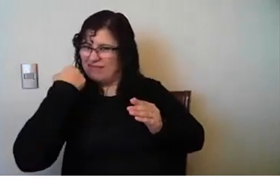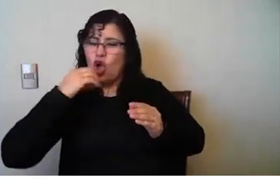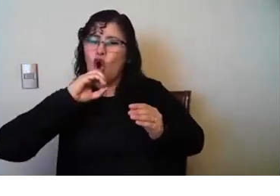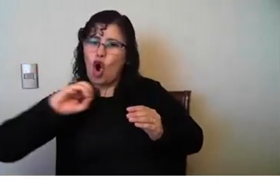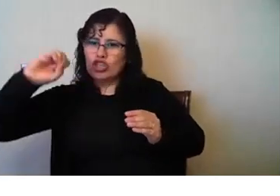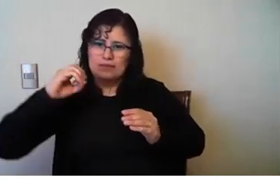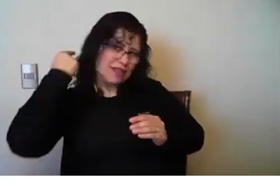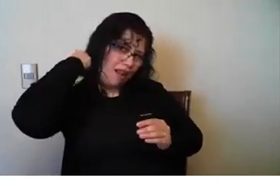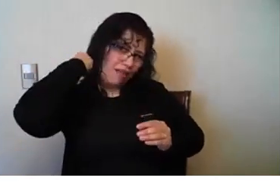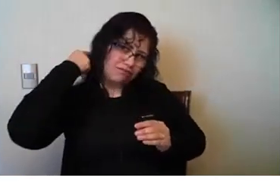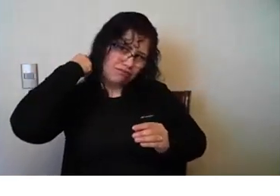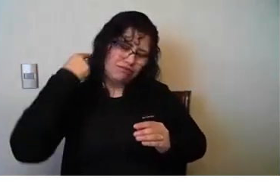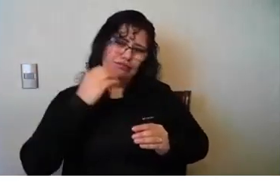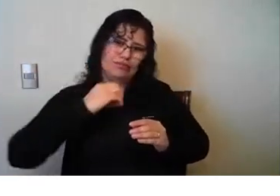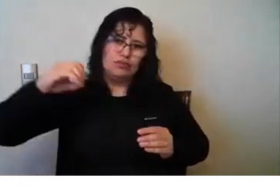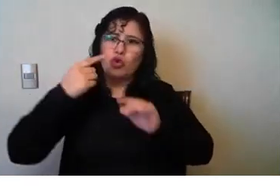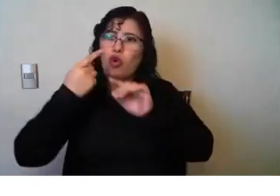imaginaria